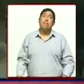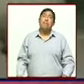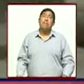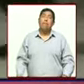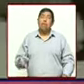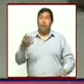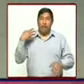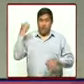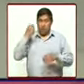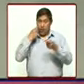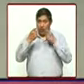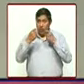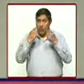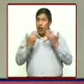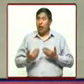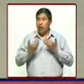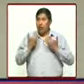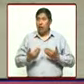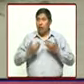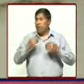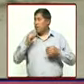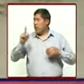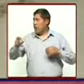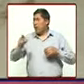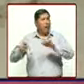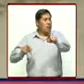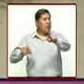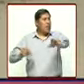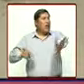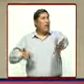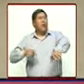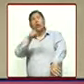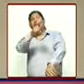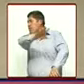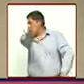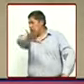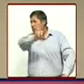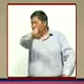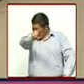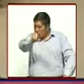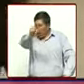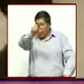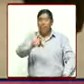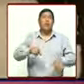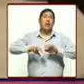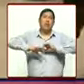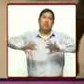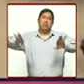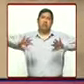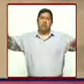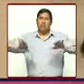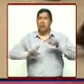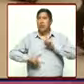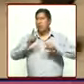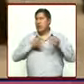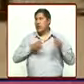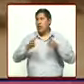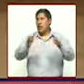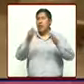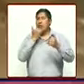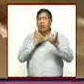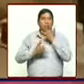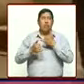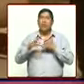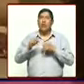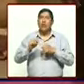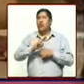El comandante está en este momento dando las instrucciones justamente para solamente dispersar, de alguna manera no